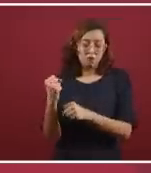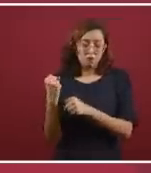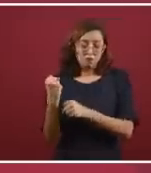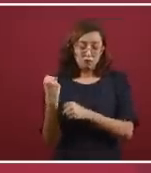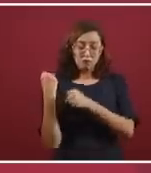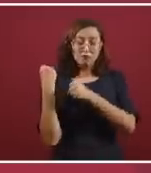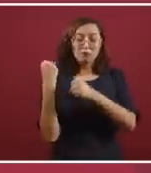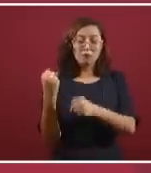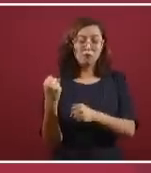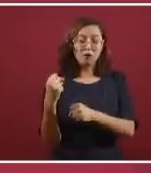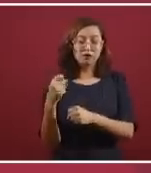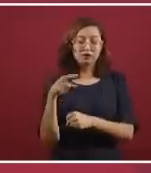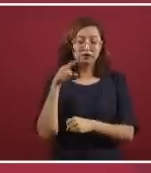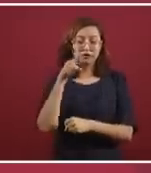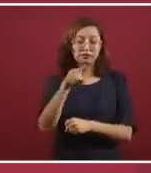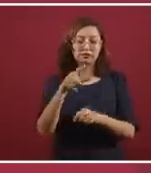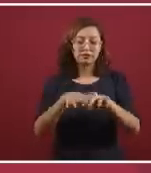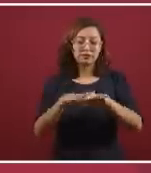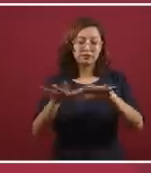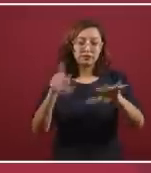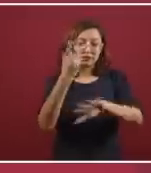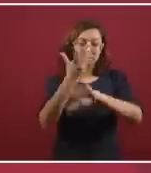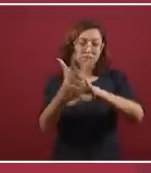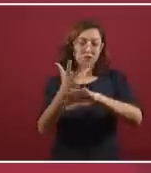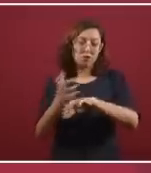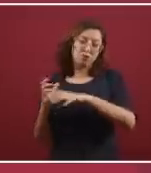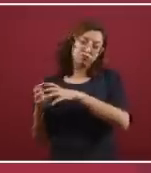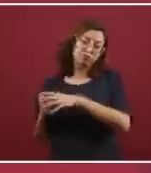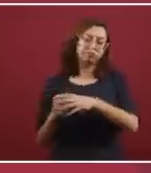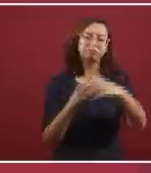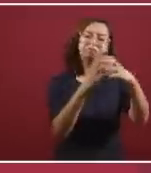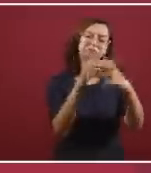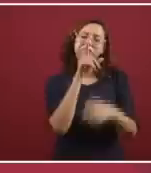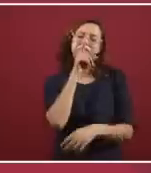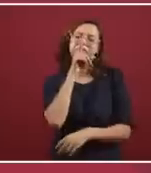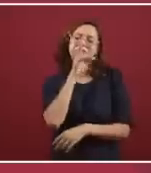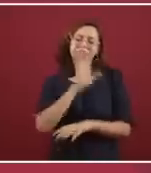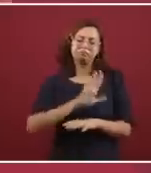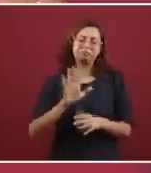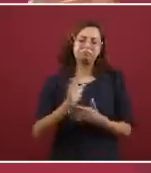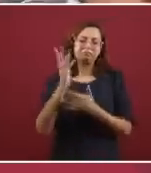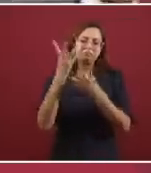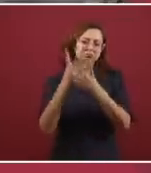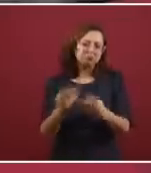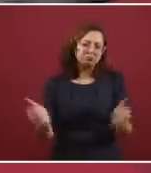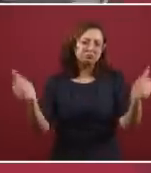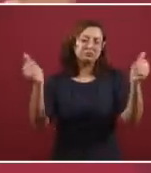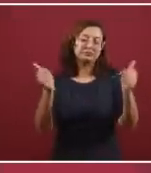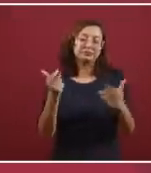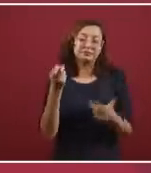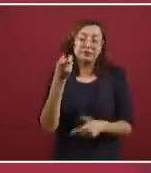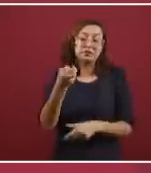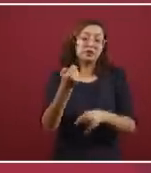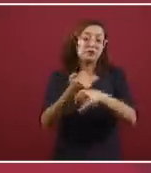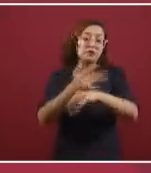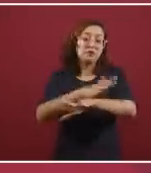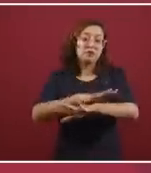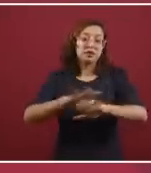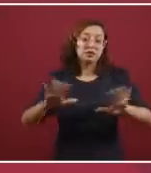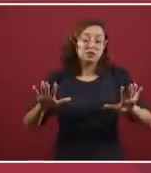las costas de eeuu y eso es la información que tenemos y sólo